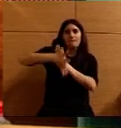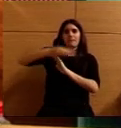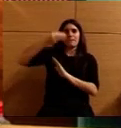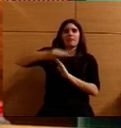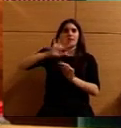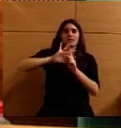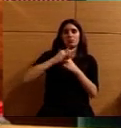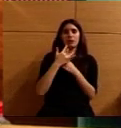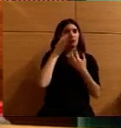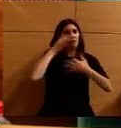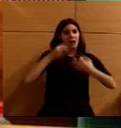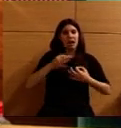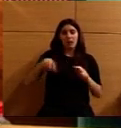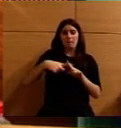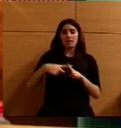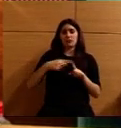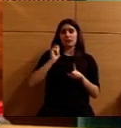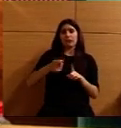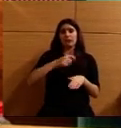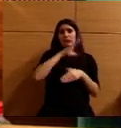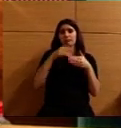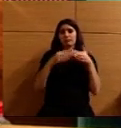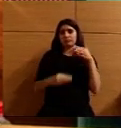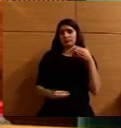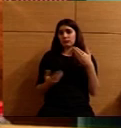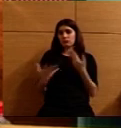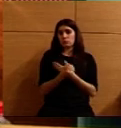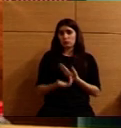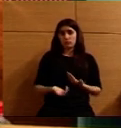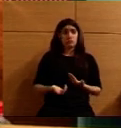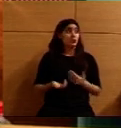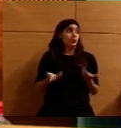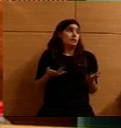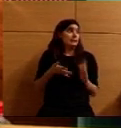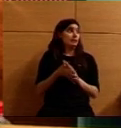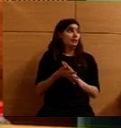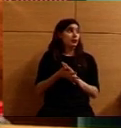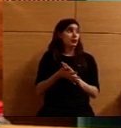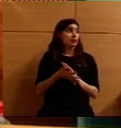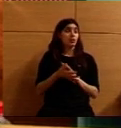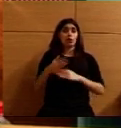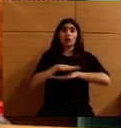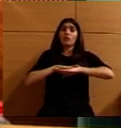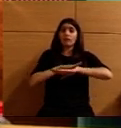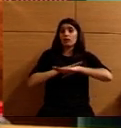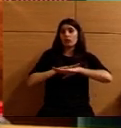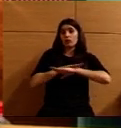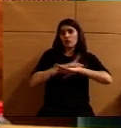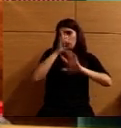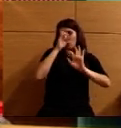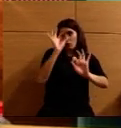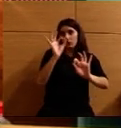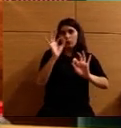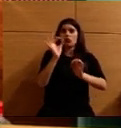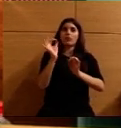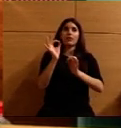la situación, la realidad, y además ha aportado sentencias encima de la mesa. Por tanto, el Gobierno, pues lógicamente, seguirá